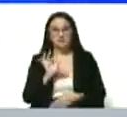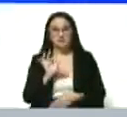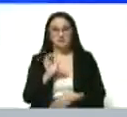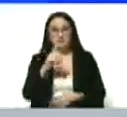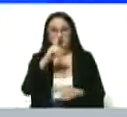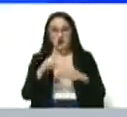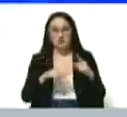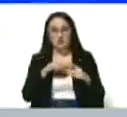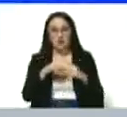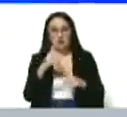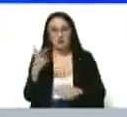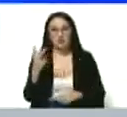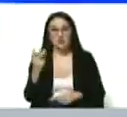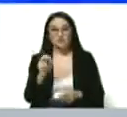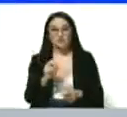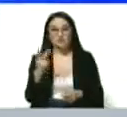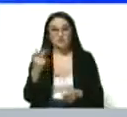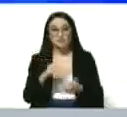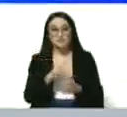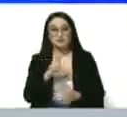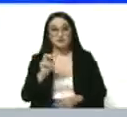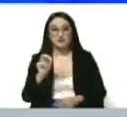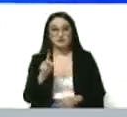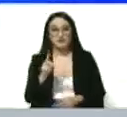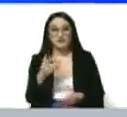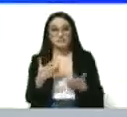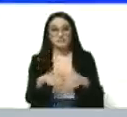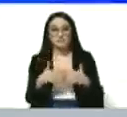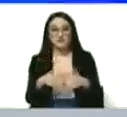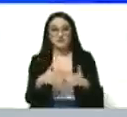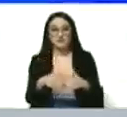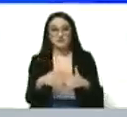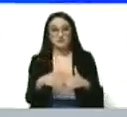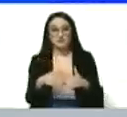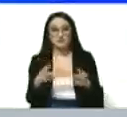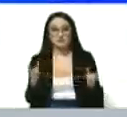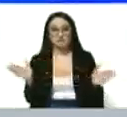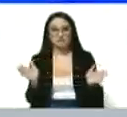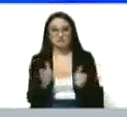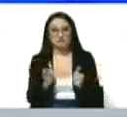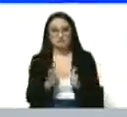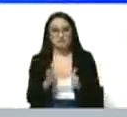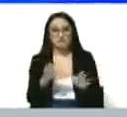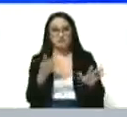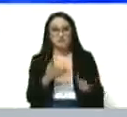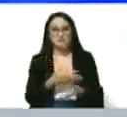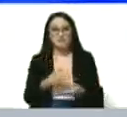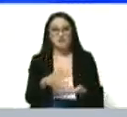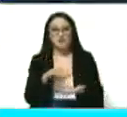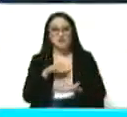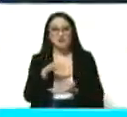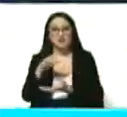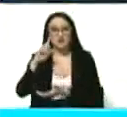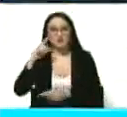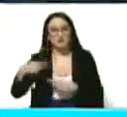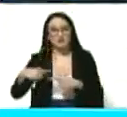en 2020, la demanda de petróleo se redujo en cerca de 9 millones de barriles por